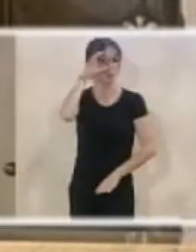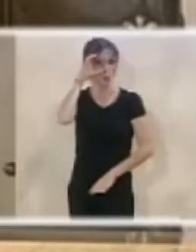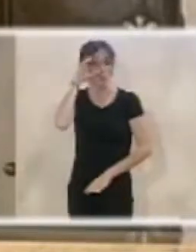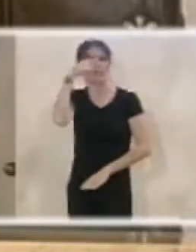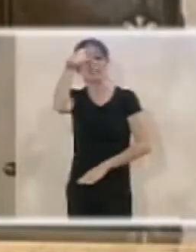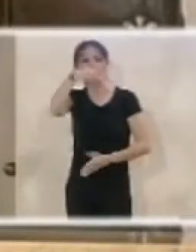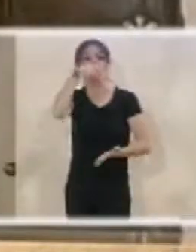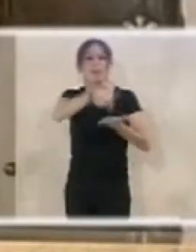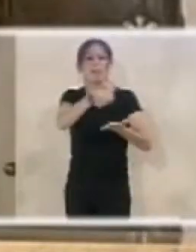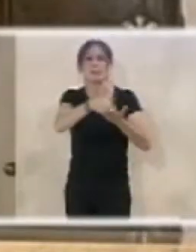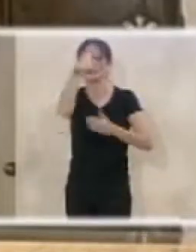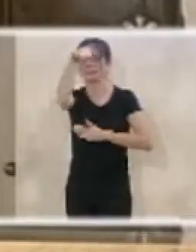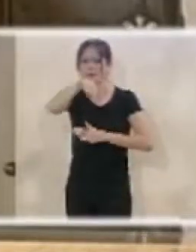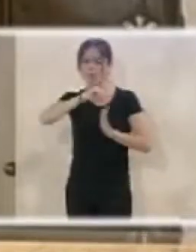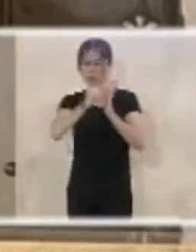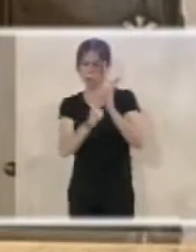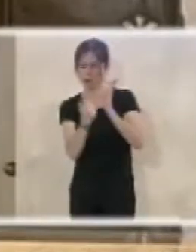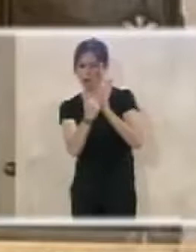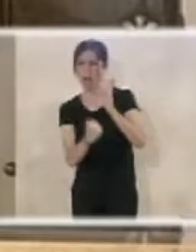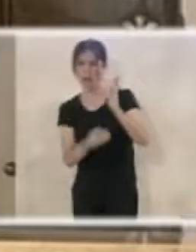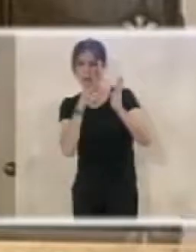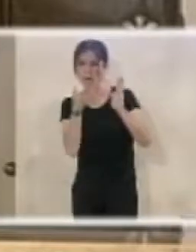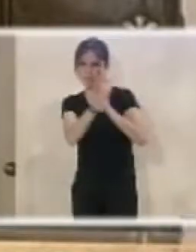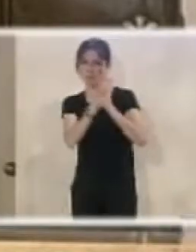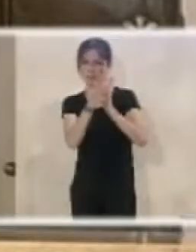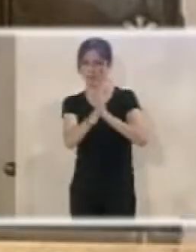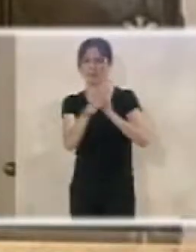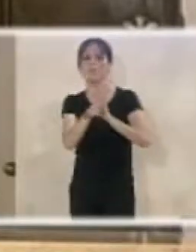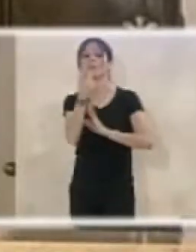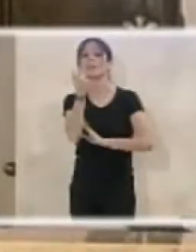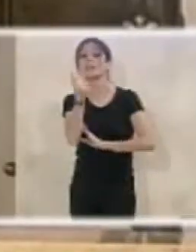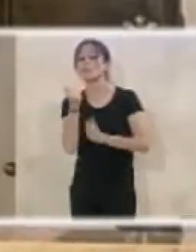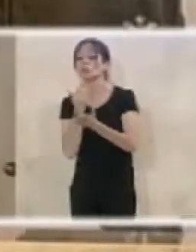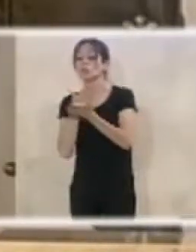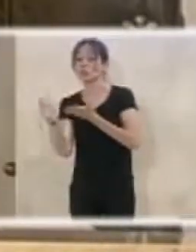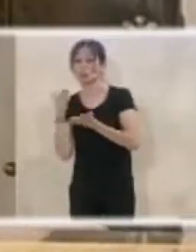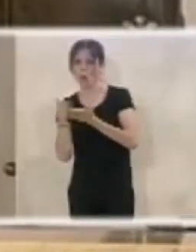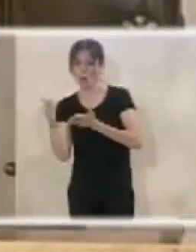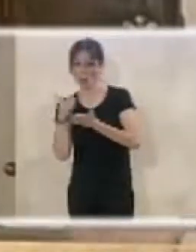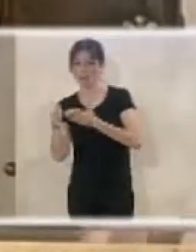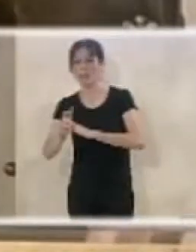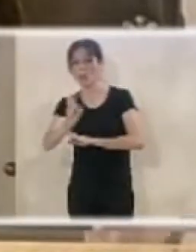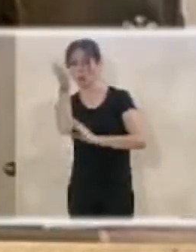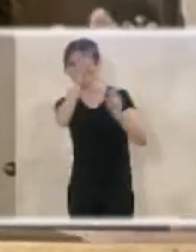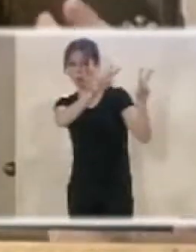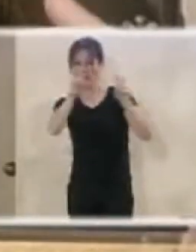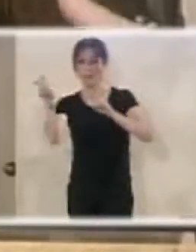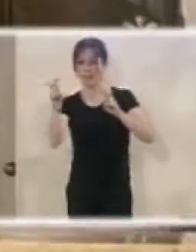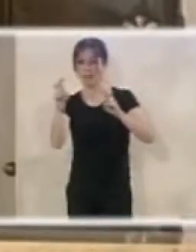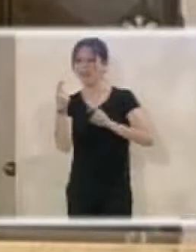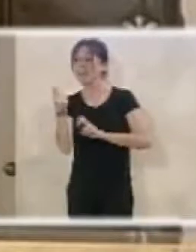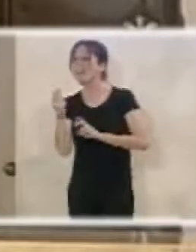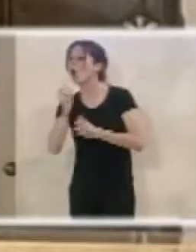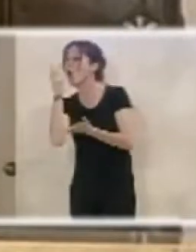sabemos cuáles son las demandas. Ahora en los puntos posteriores se va a poder ver que el dinero sobrante de otras actuaciones